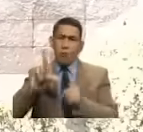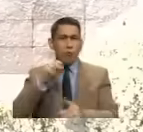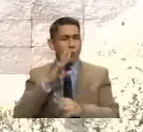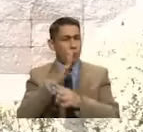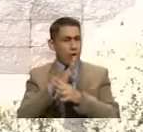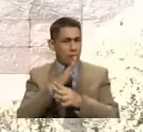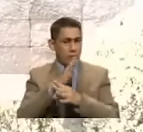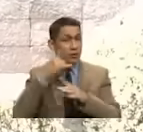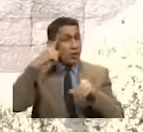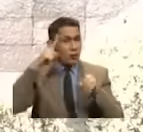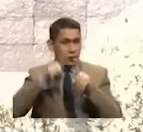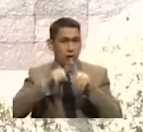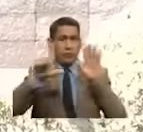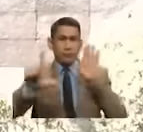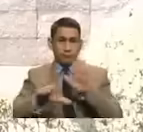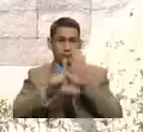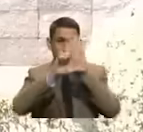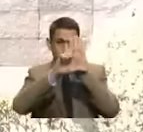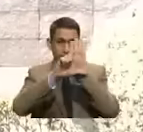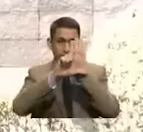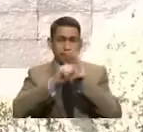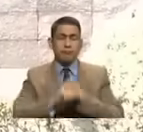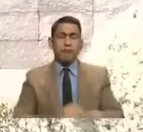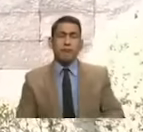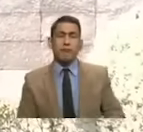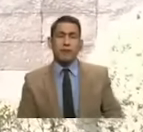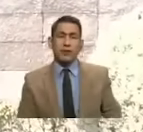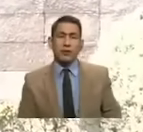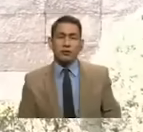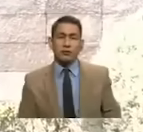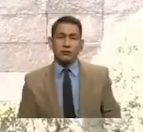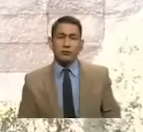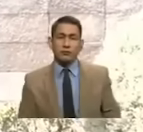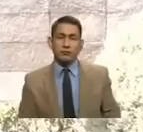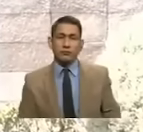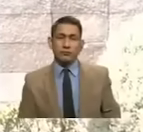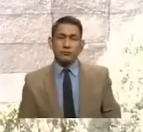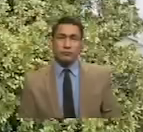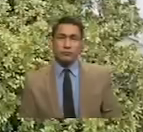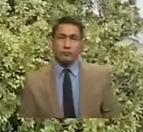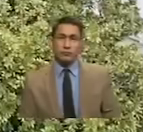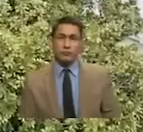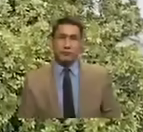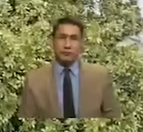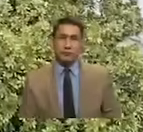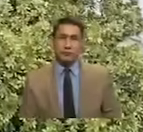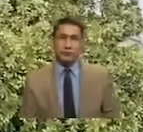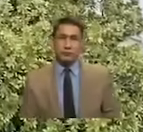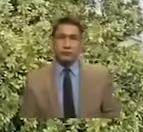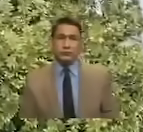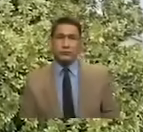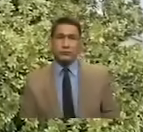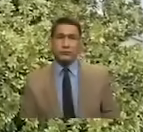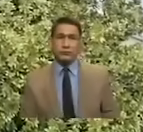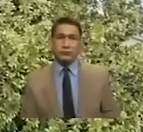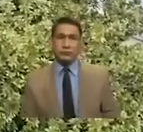con el artículo 59 de la Ley Orgánica del Servicio Exterior.